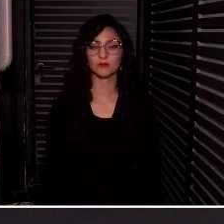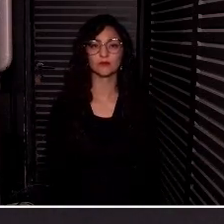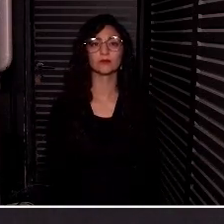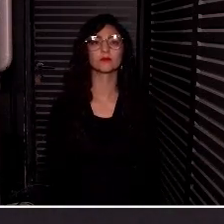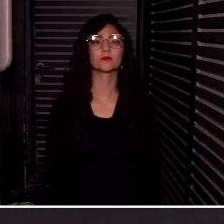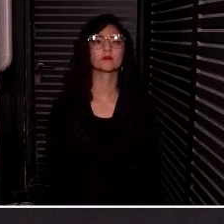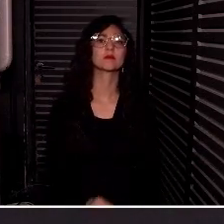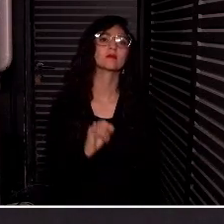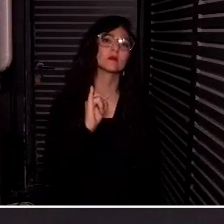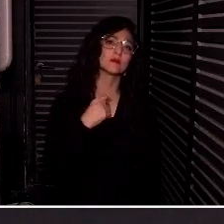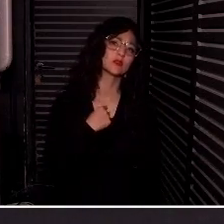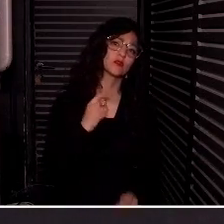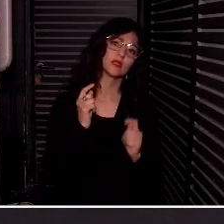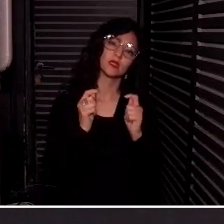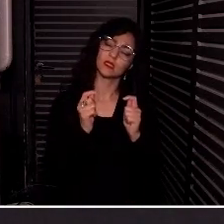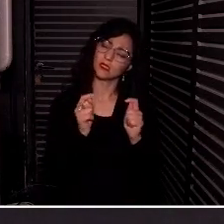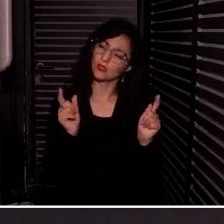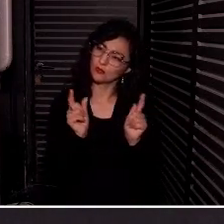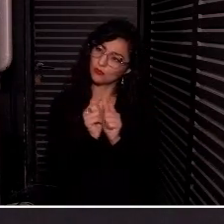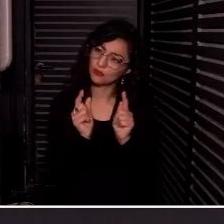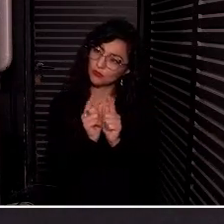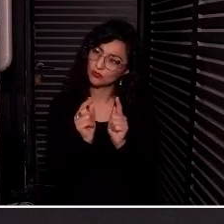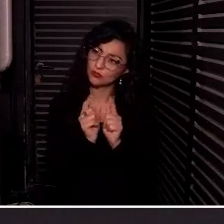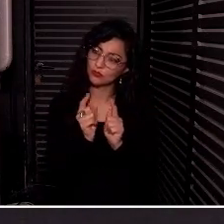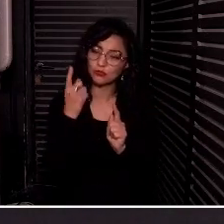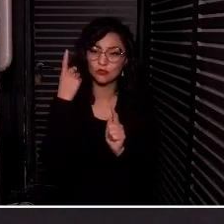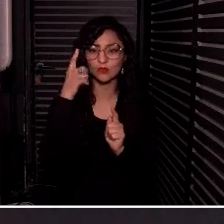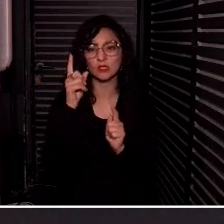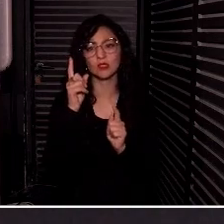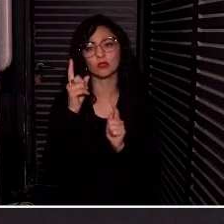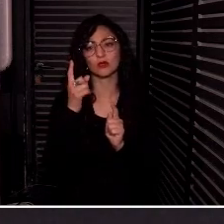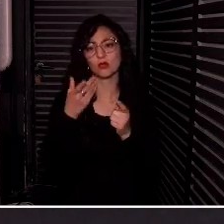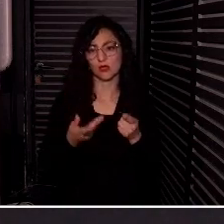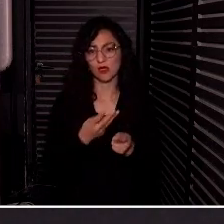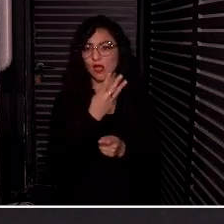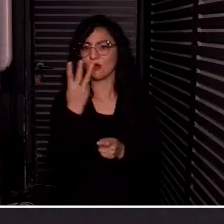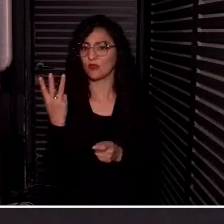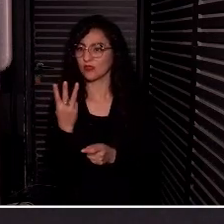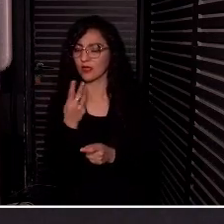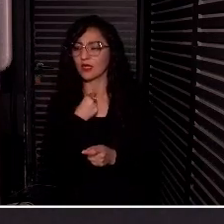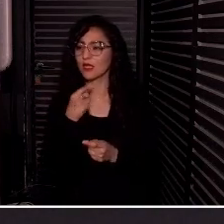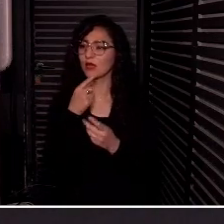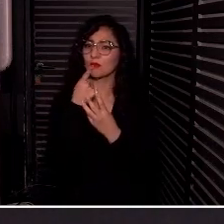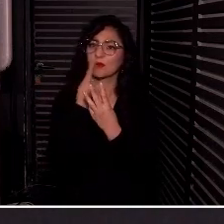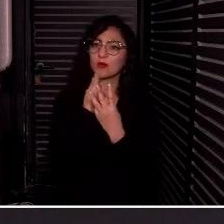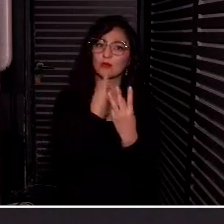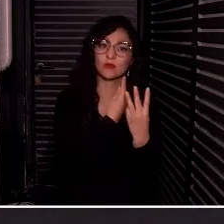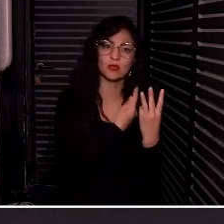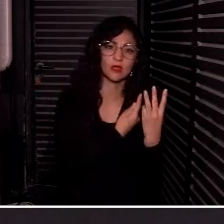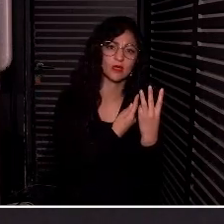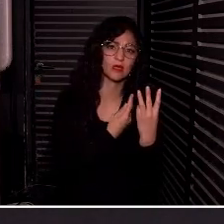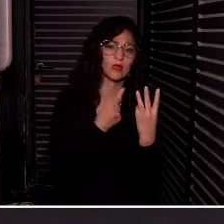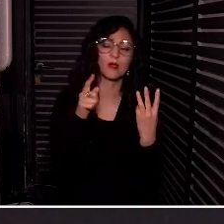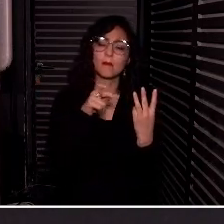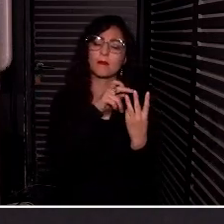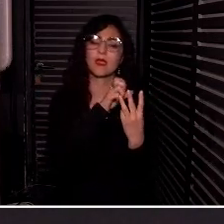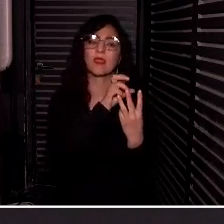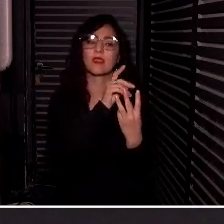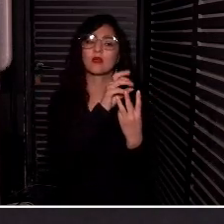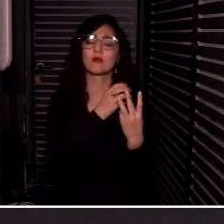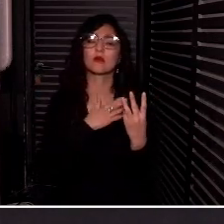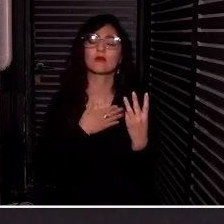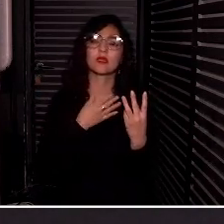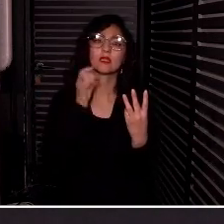sí voy a tratar de ser bien bien corto pero el problema es que quiero preguntarle en realidad a los tres ah eh Pedro eh Me